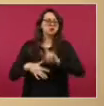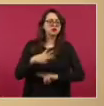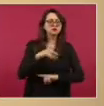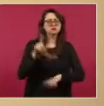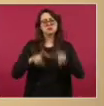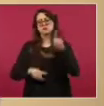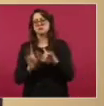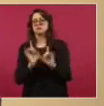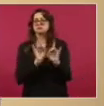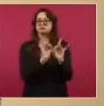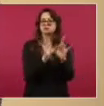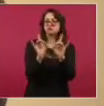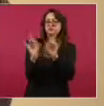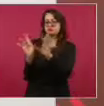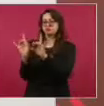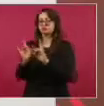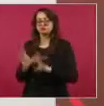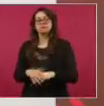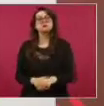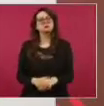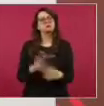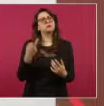Ciertamente rememoramos lo ocurrido en el año de